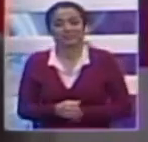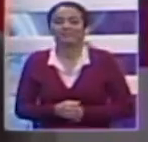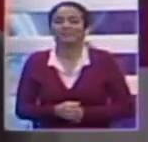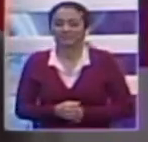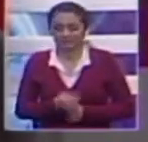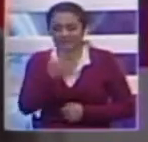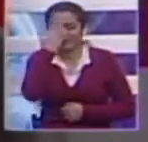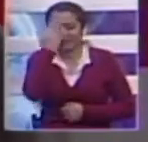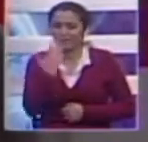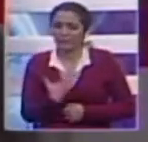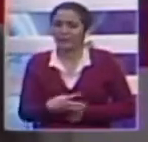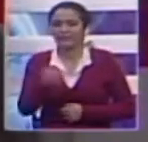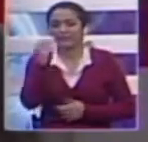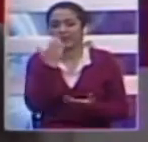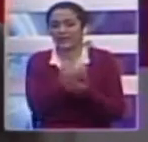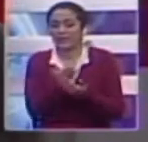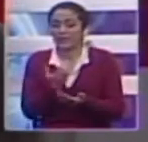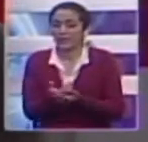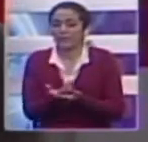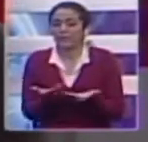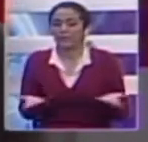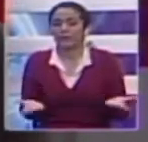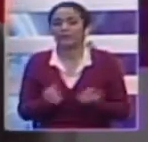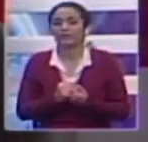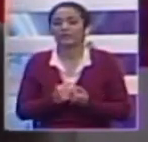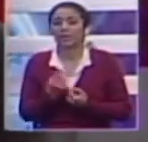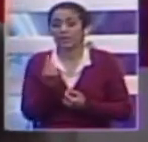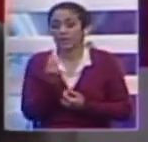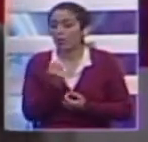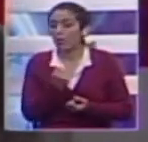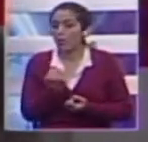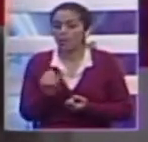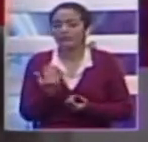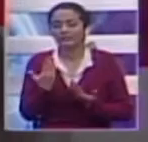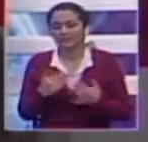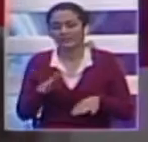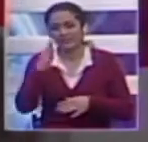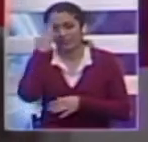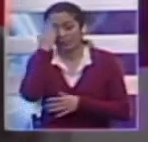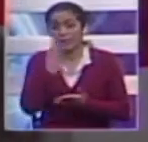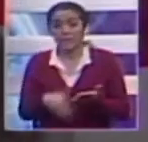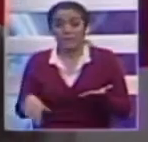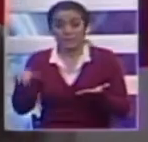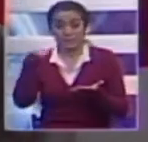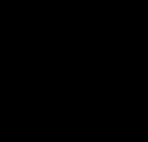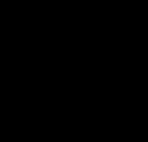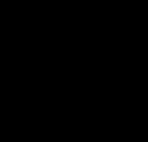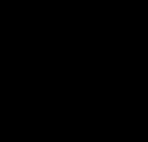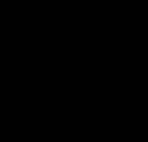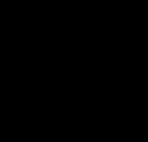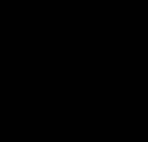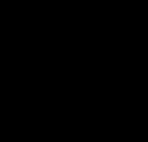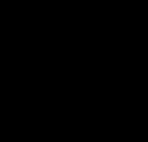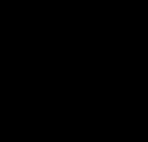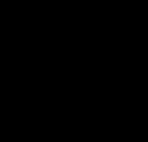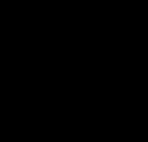la pueden adquirir, el valor y de esta manera pues disfrutar de la gente y también colaborar. Si ustedes quieren ver nuevamente esta entrevista,